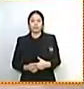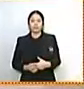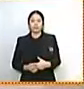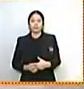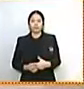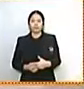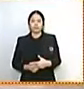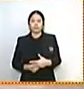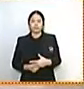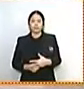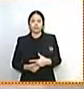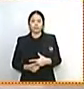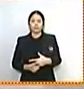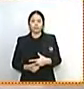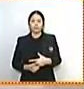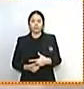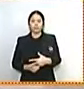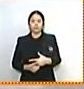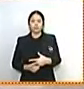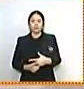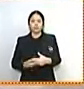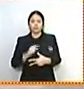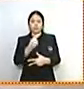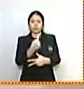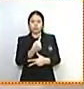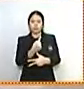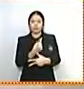Primer número ganador.